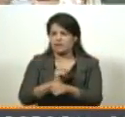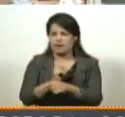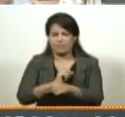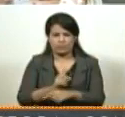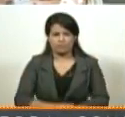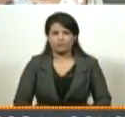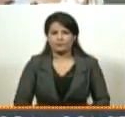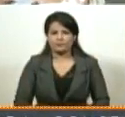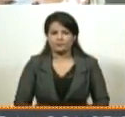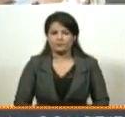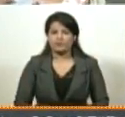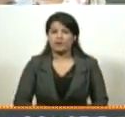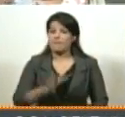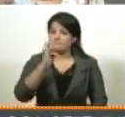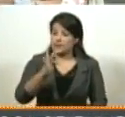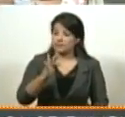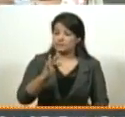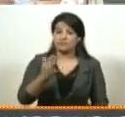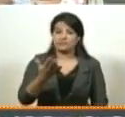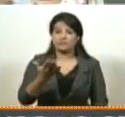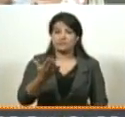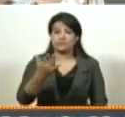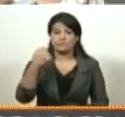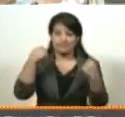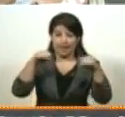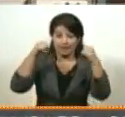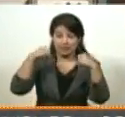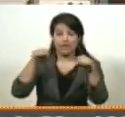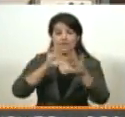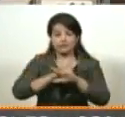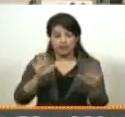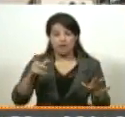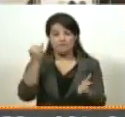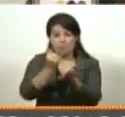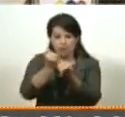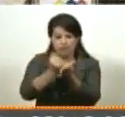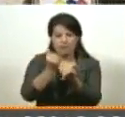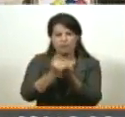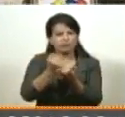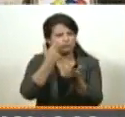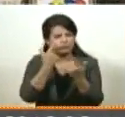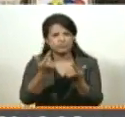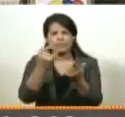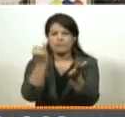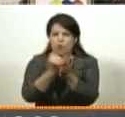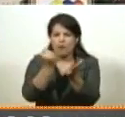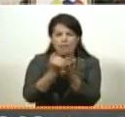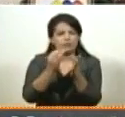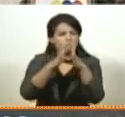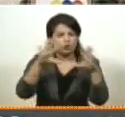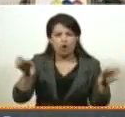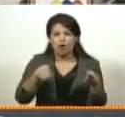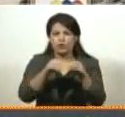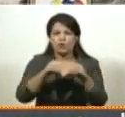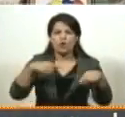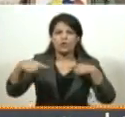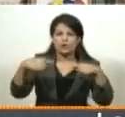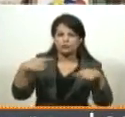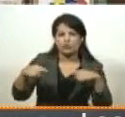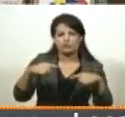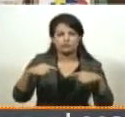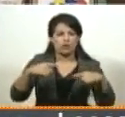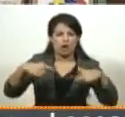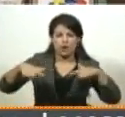rápido. Asimismo, con este simulacro estamos probando todos los aspectos de coordinación